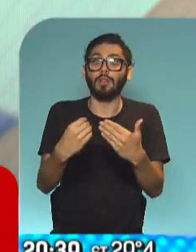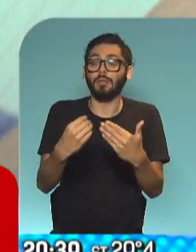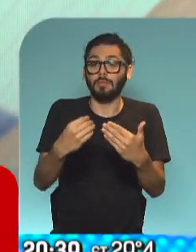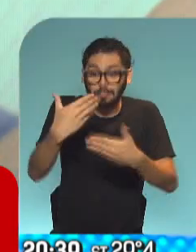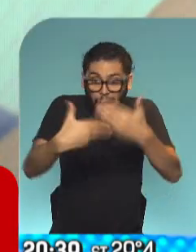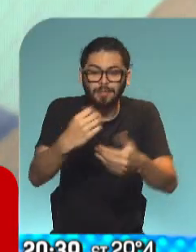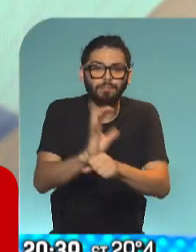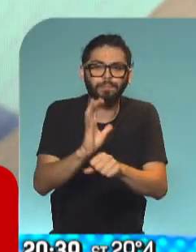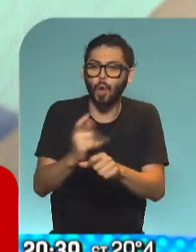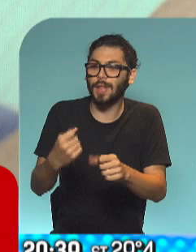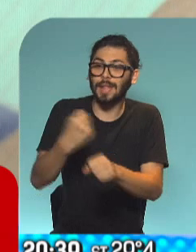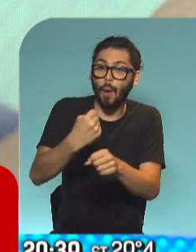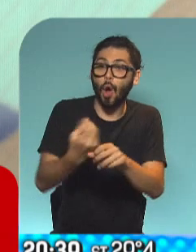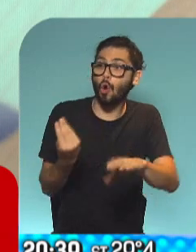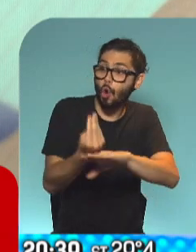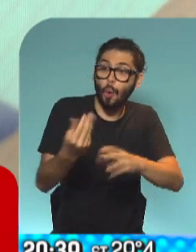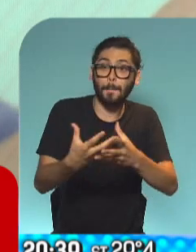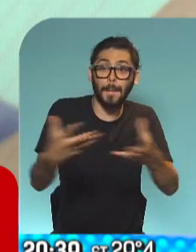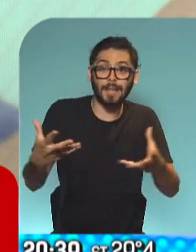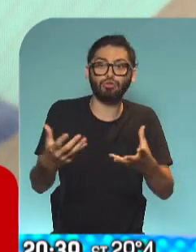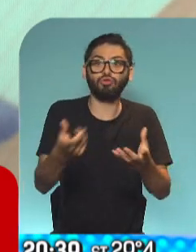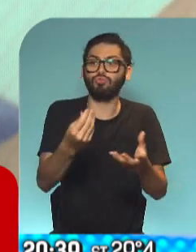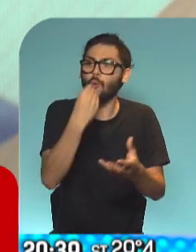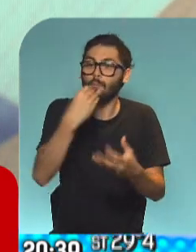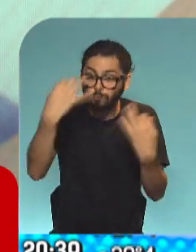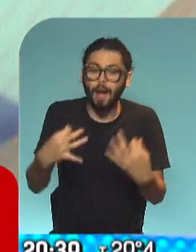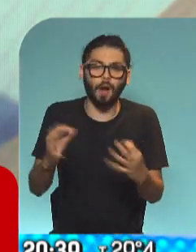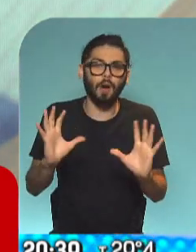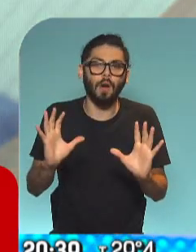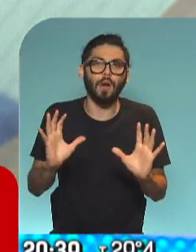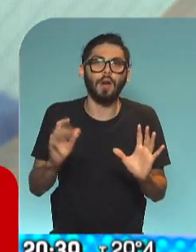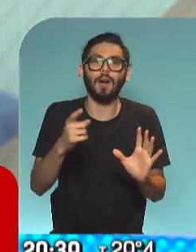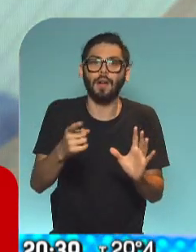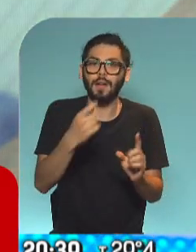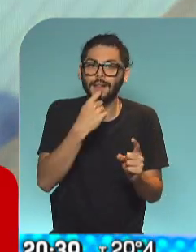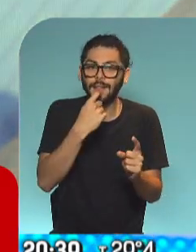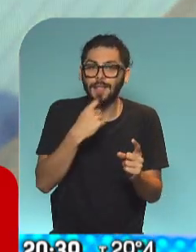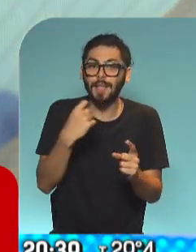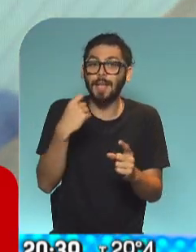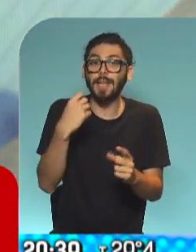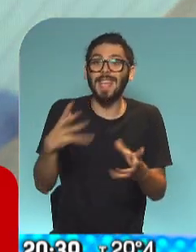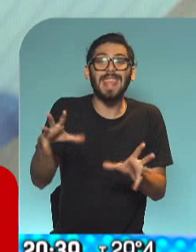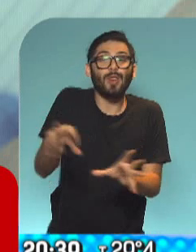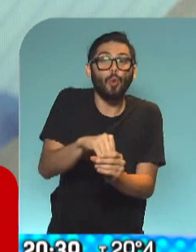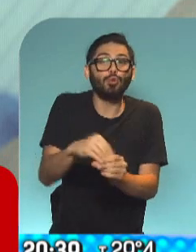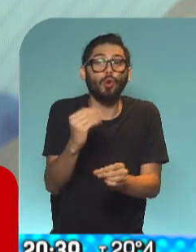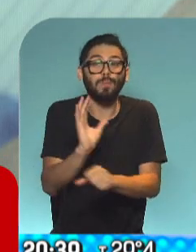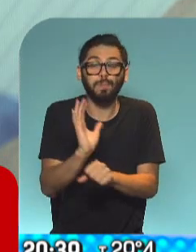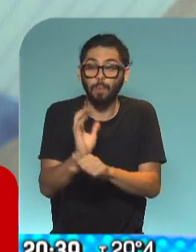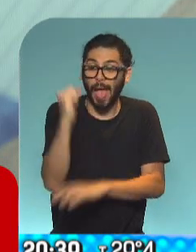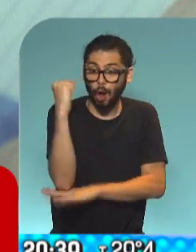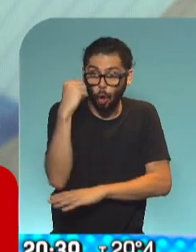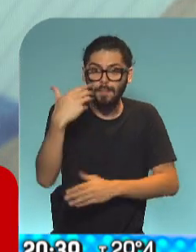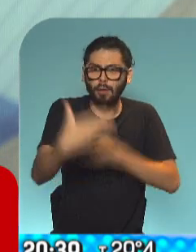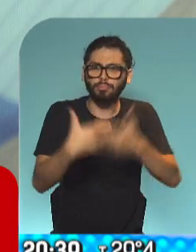llevar la comida a su casa. ¿Qué es de inclusión social? Bueno, que ese crecimiento económico no deje a nadie afuera, que los números cierren con los